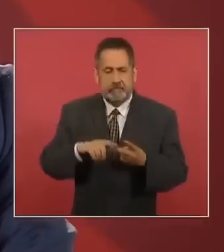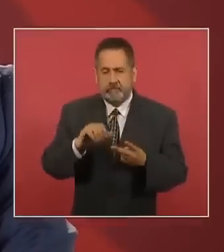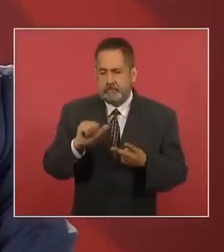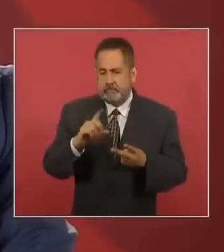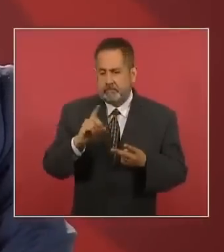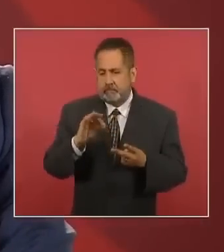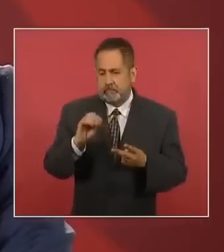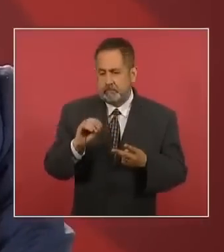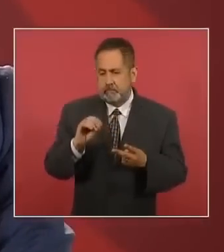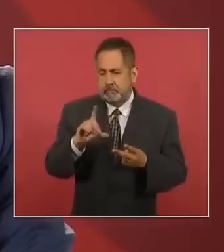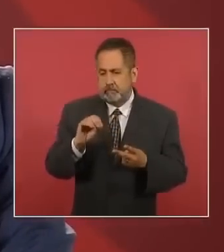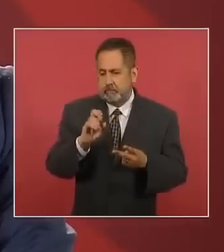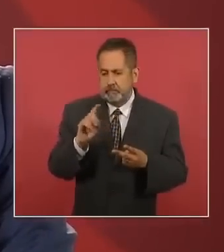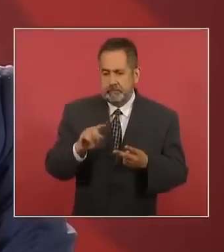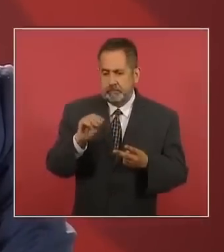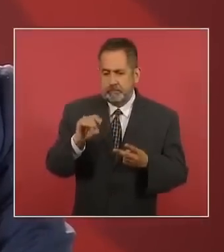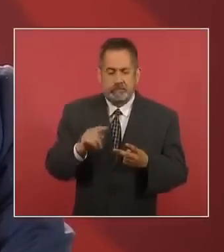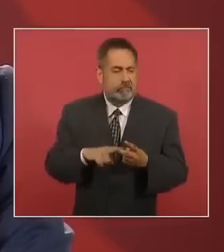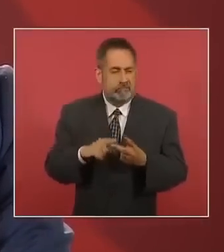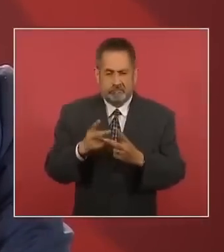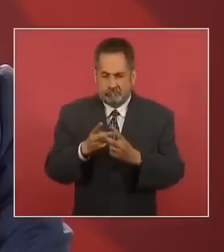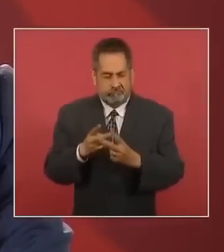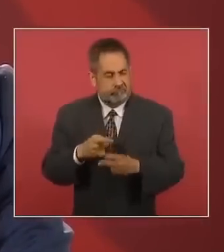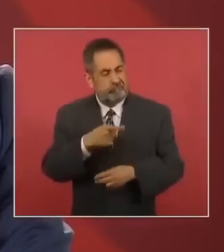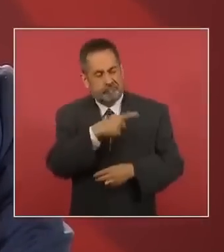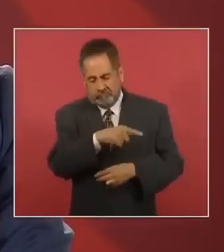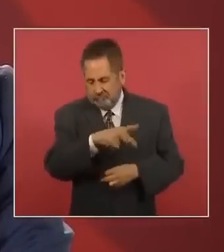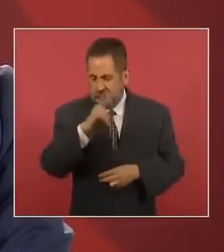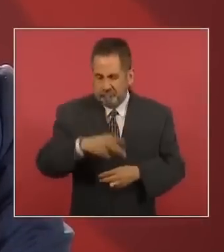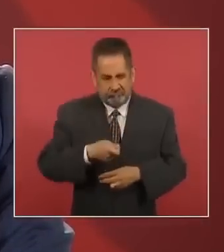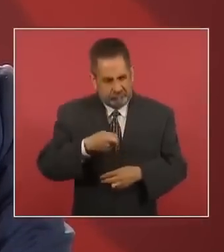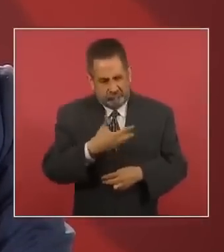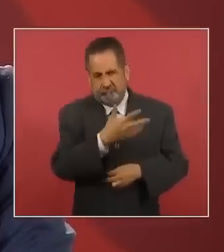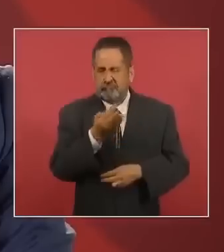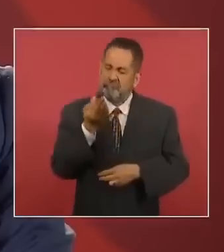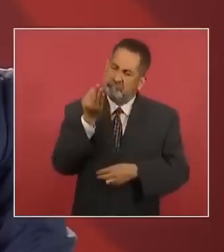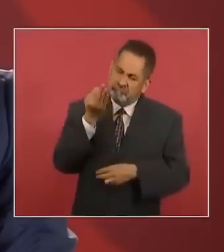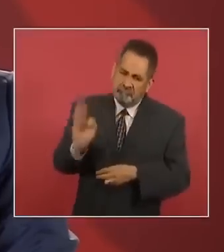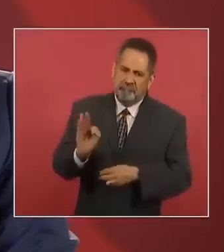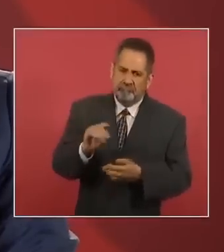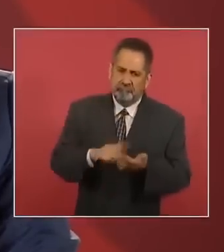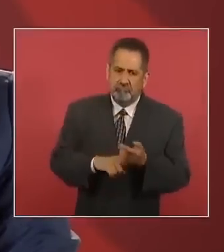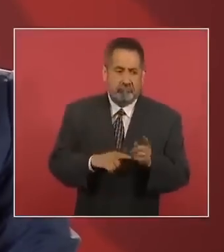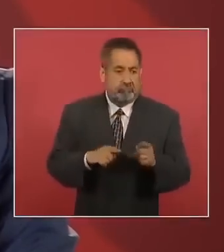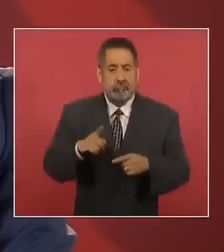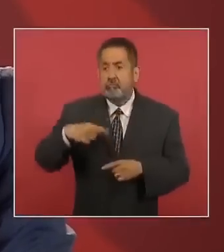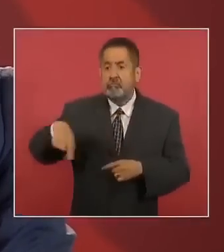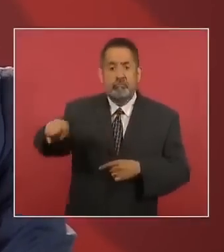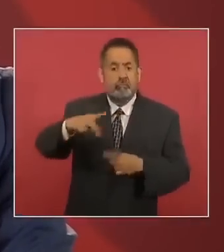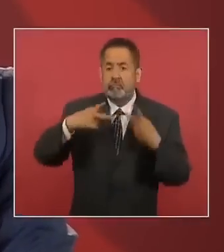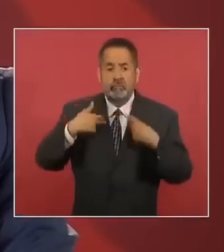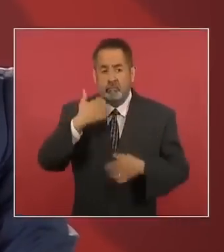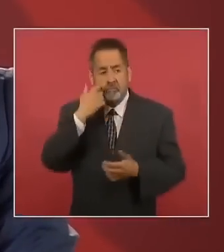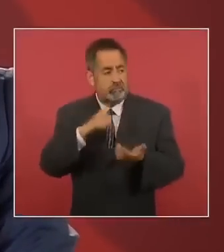mateos fue un acto de traición a la patria y la gente no quieres